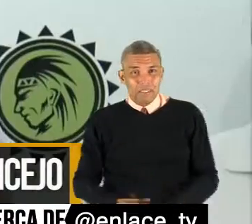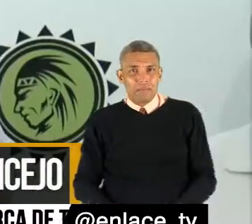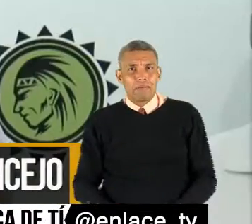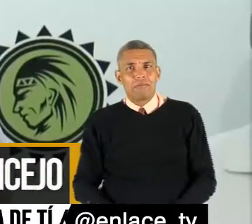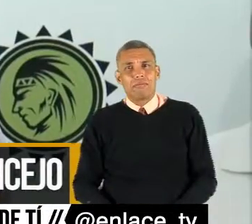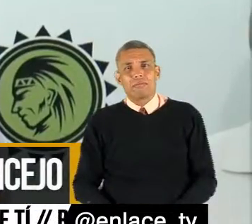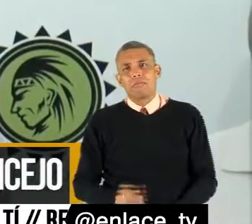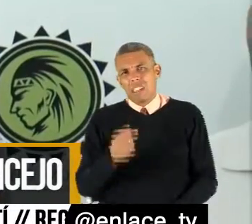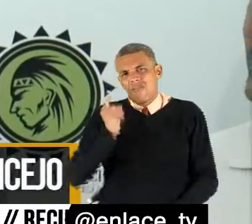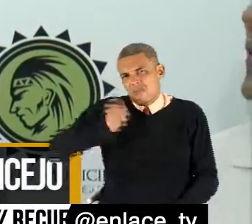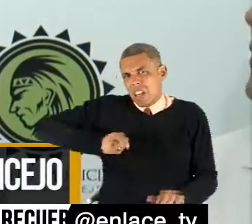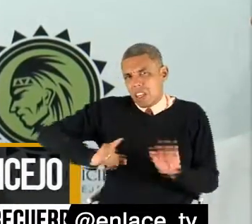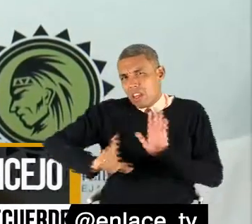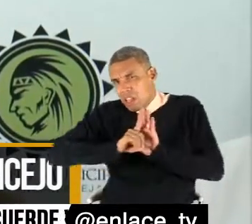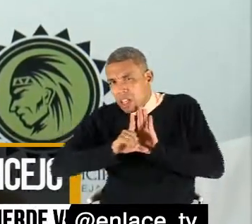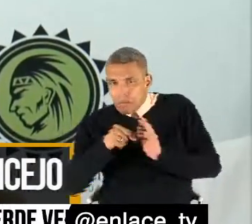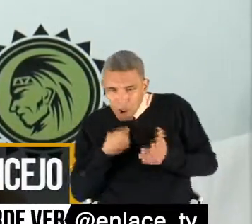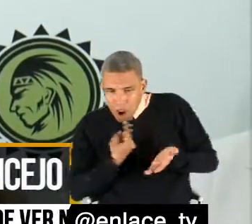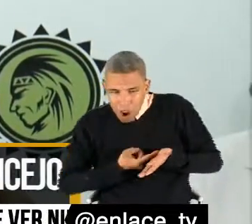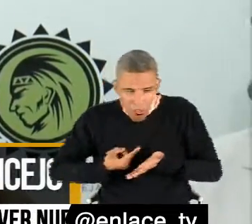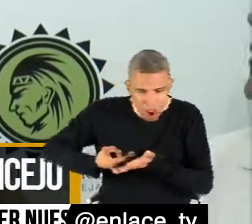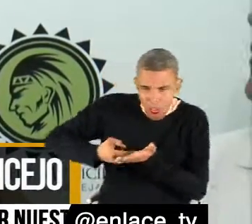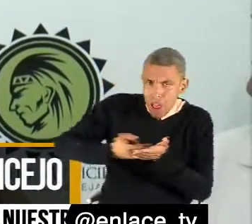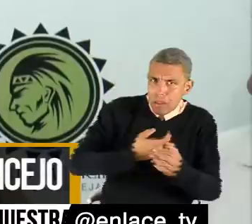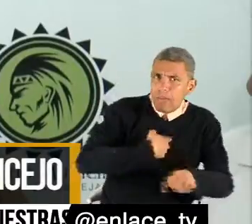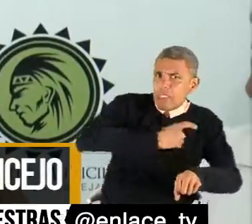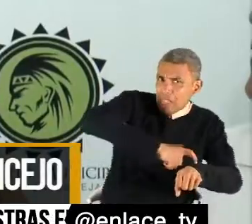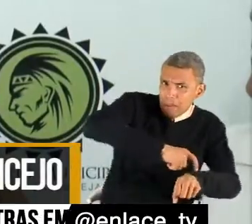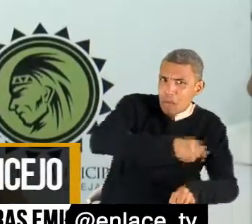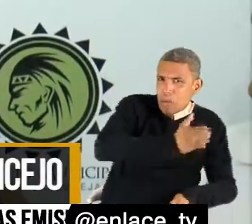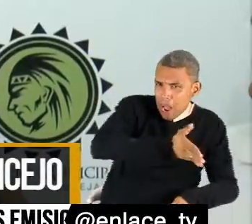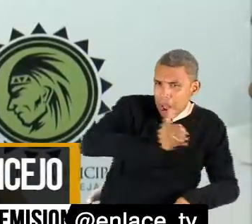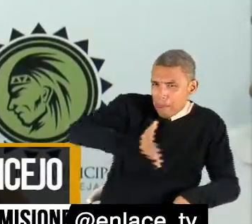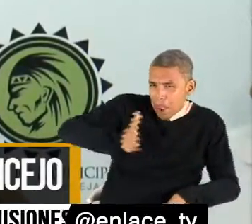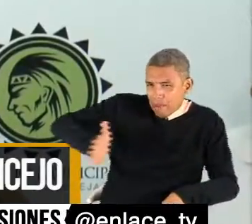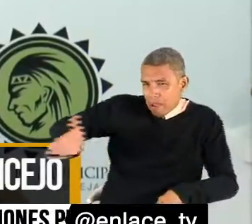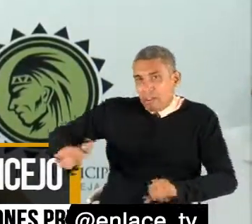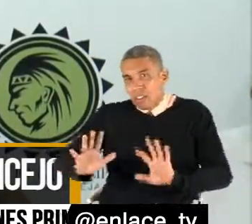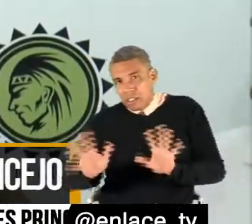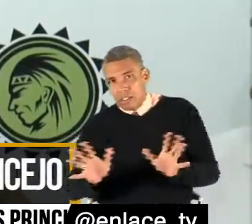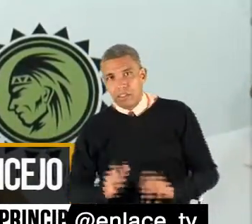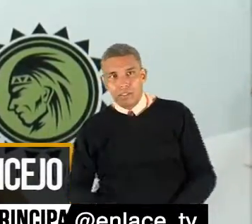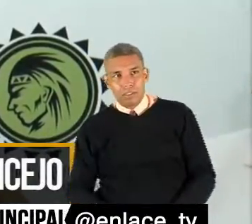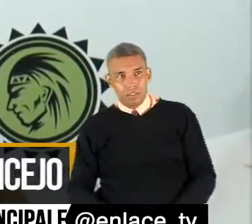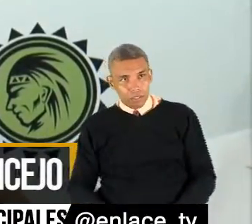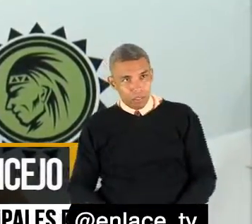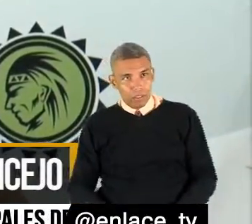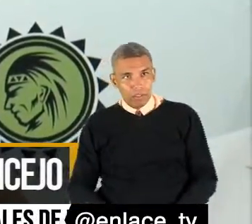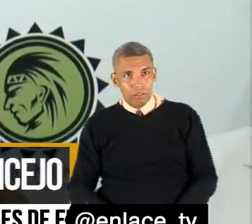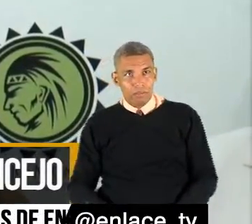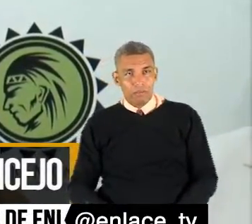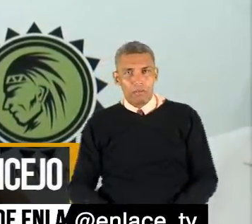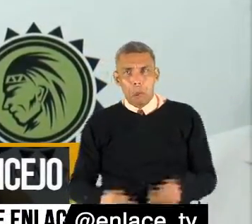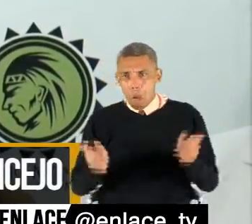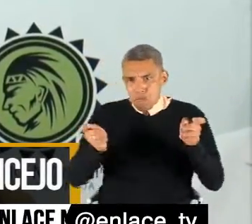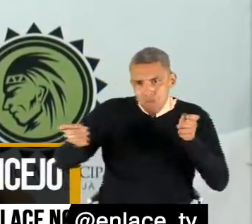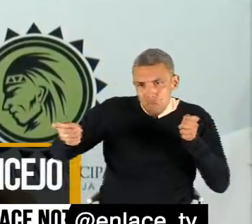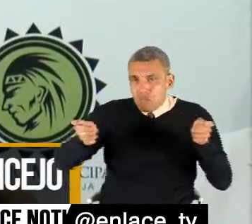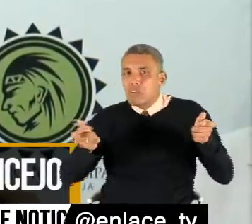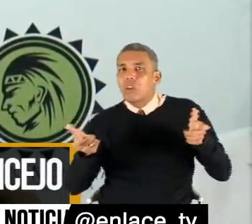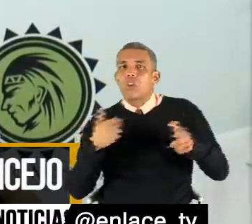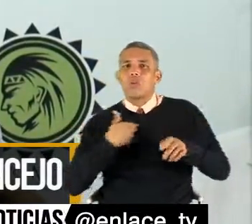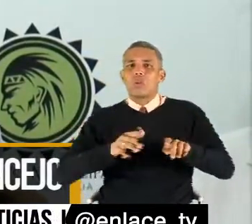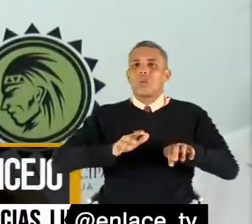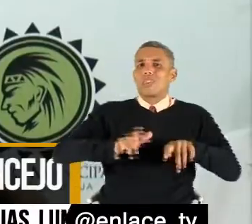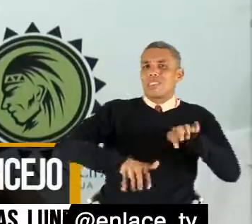ley, en donde vamos a empezar a hacerle el control político ya a cada una de esas secretarías y a todas